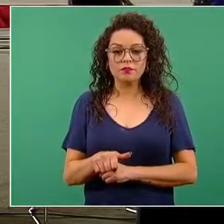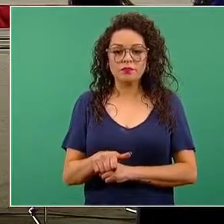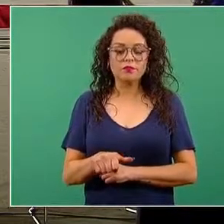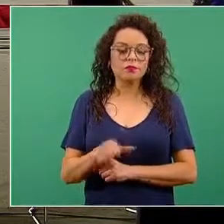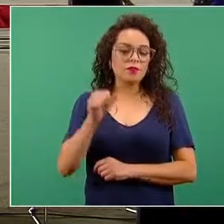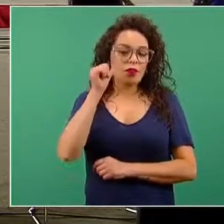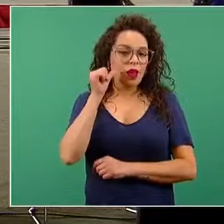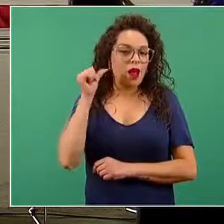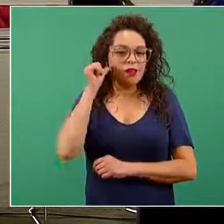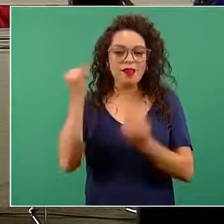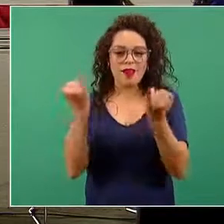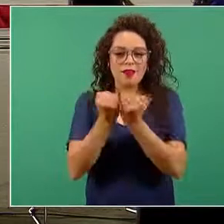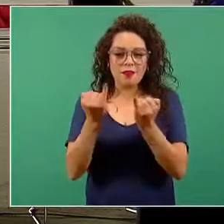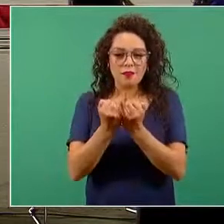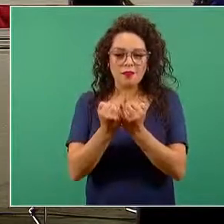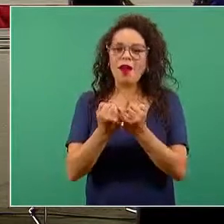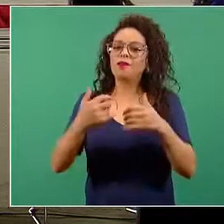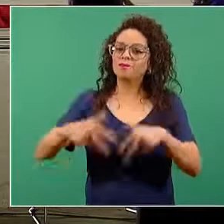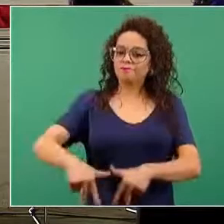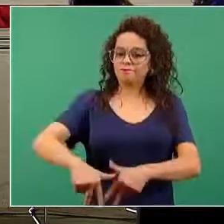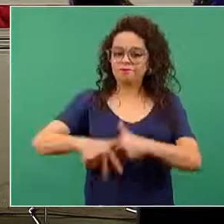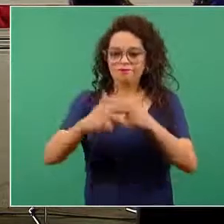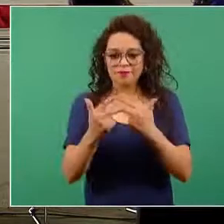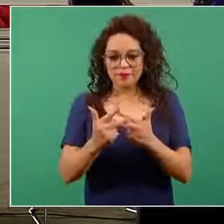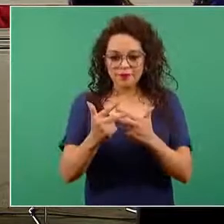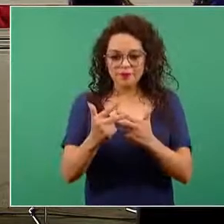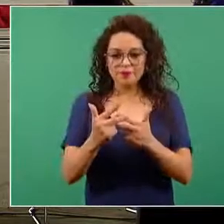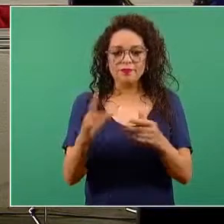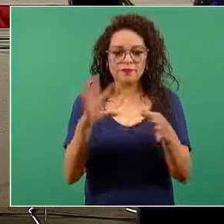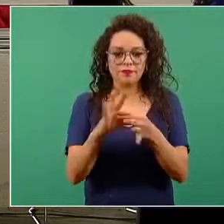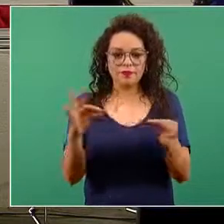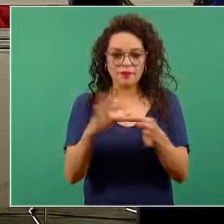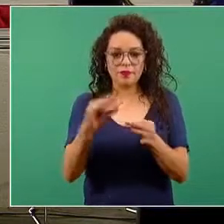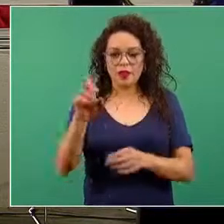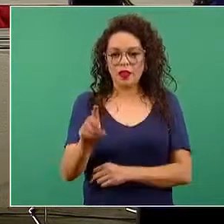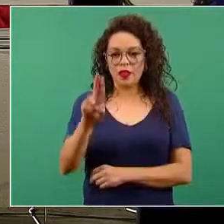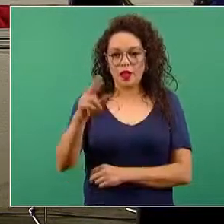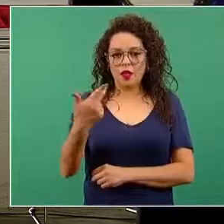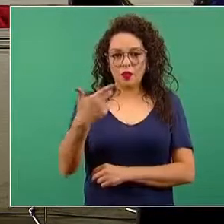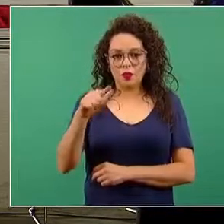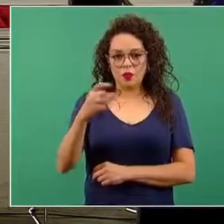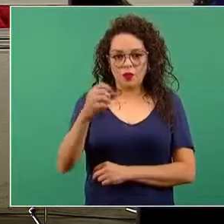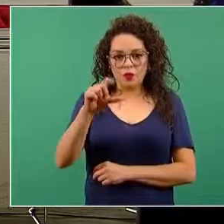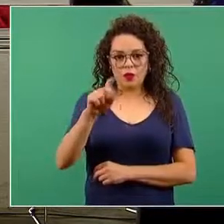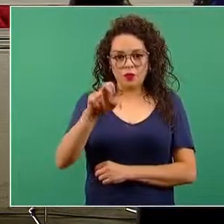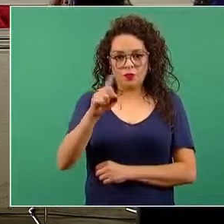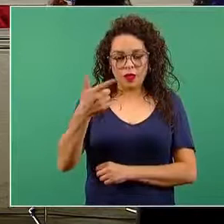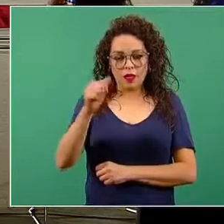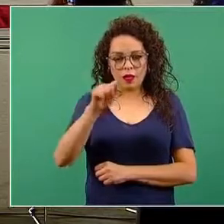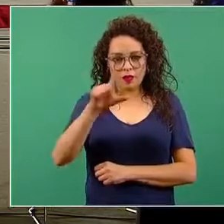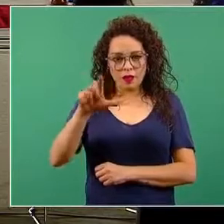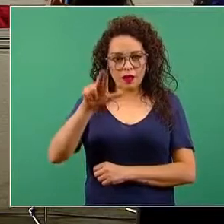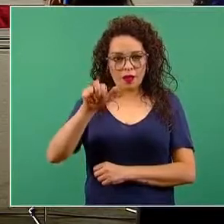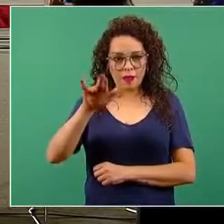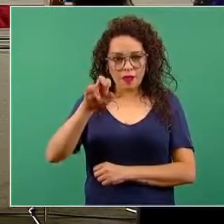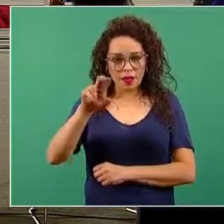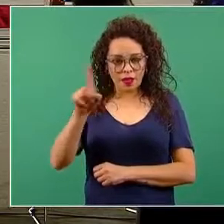desde ayer, ya presentará el doctor Hugo López-Gatell Ramírez, subsecretario de Prevención y Promoción de la